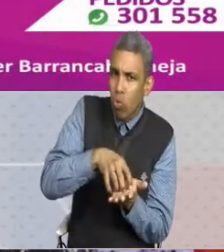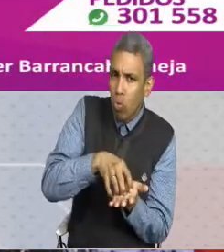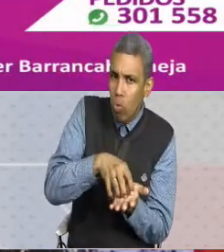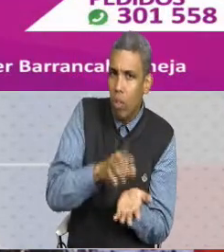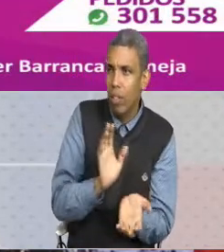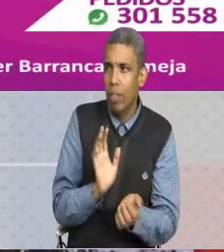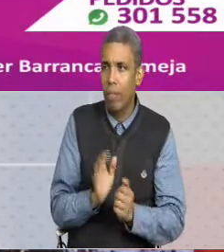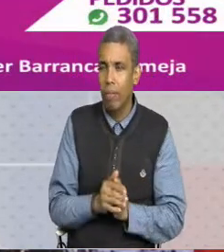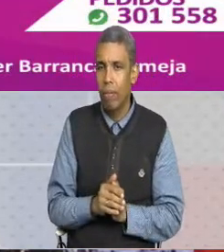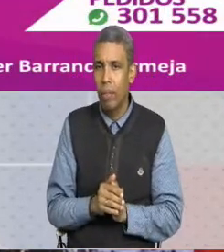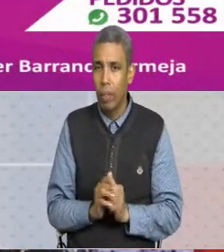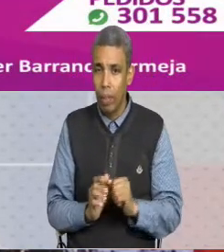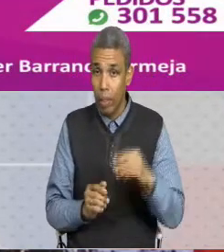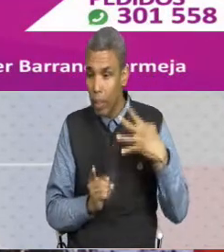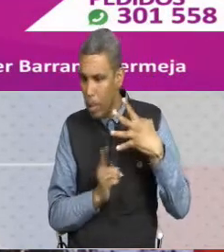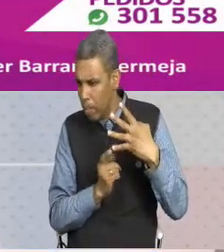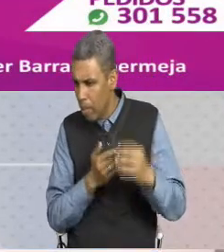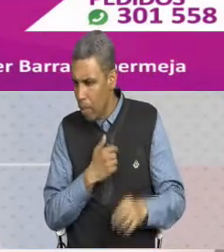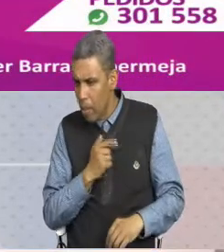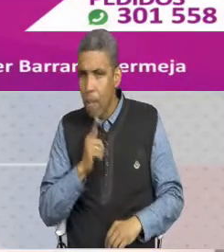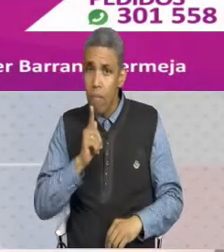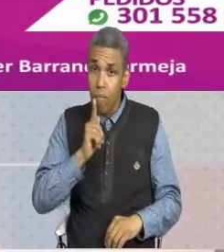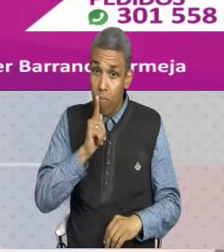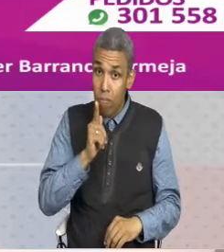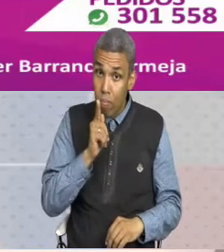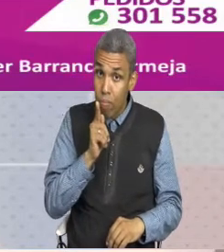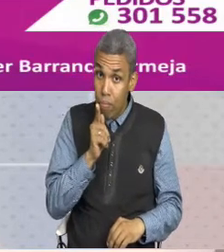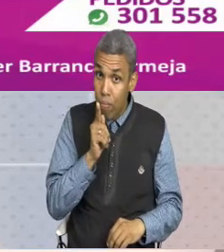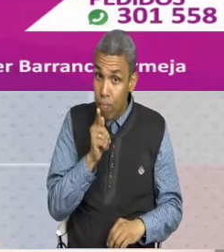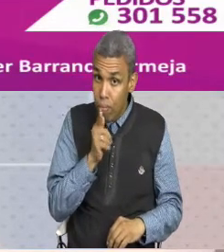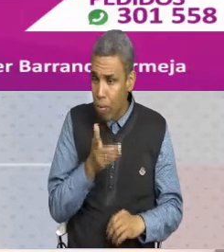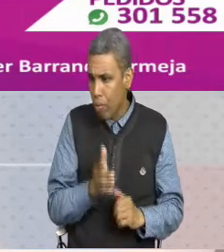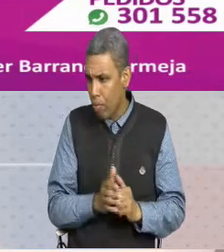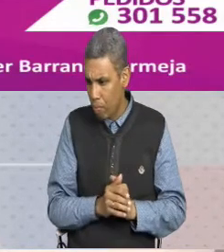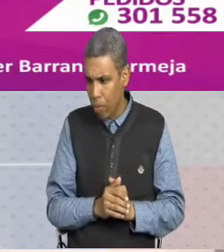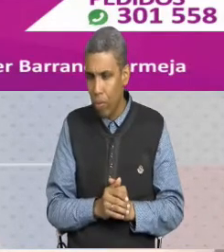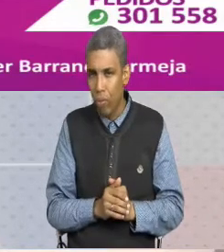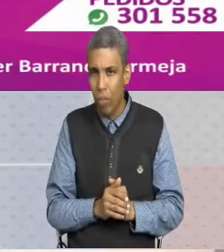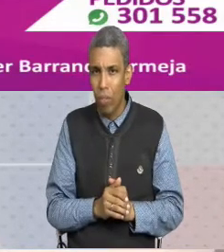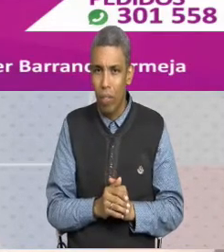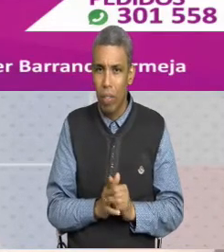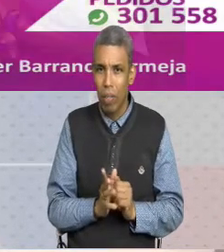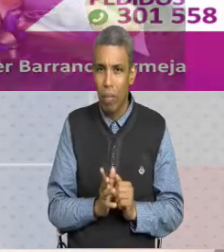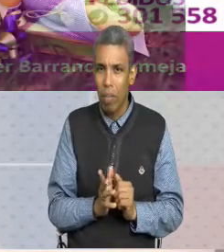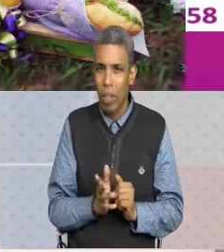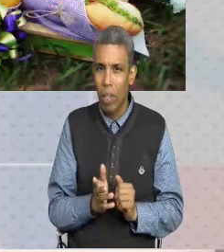Sí. Vemos frutos secos también. El fruto seco es muy importante. El juguito de naranja.